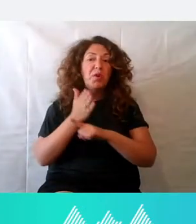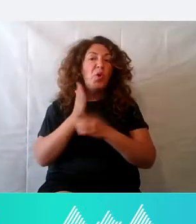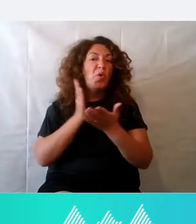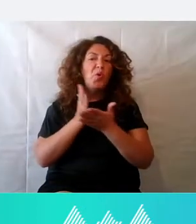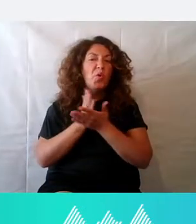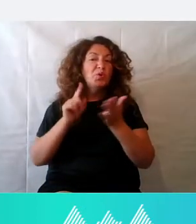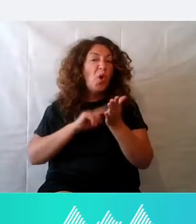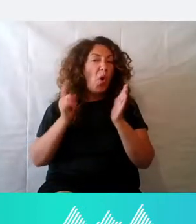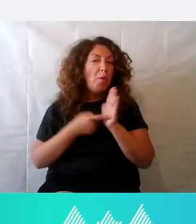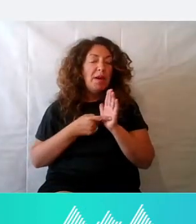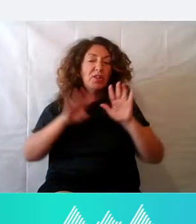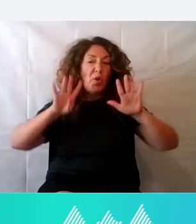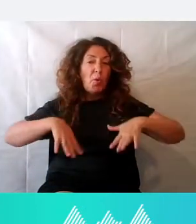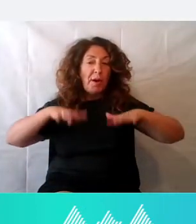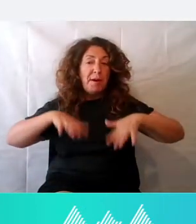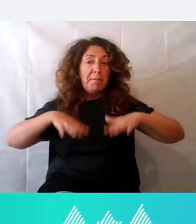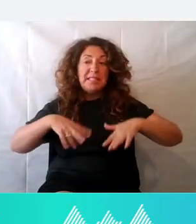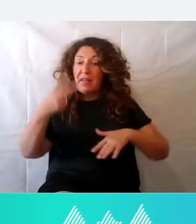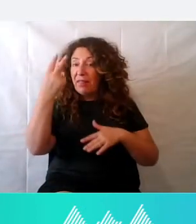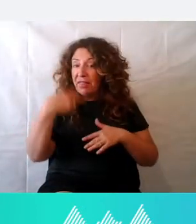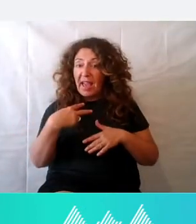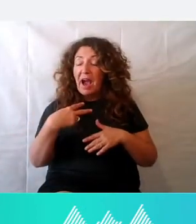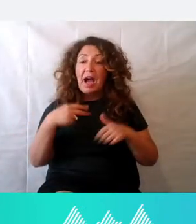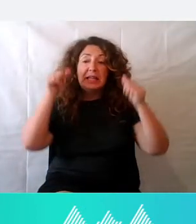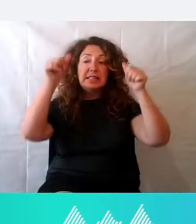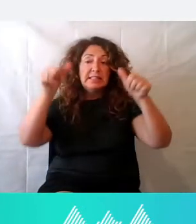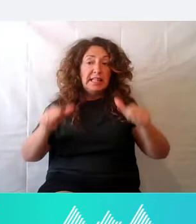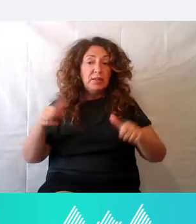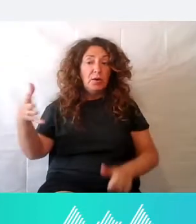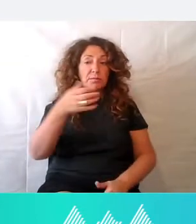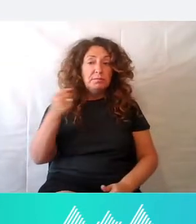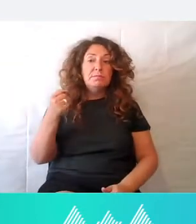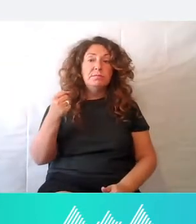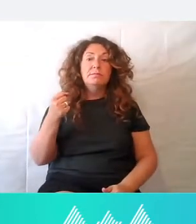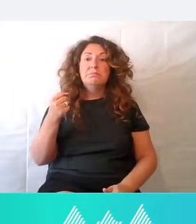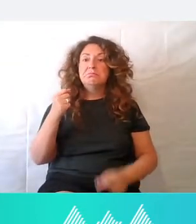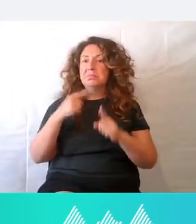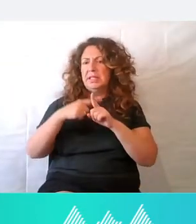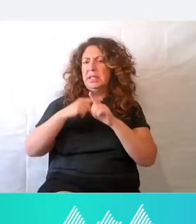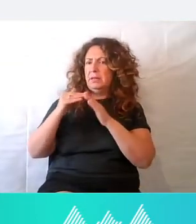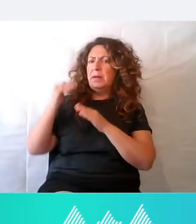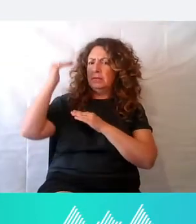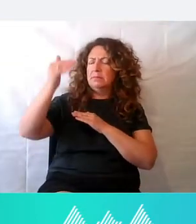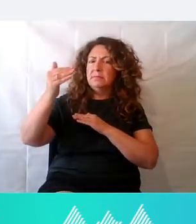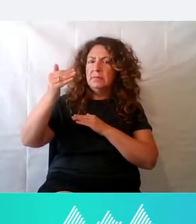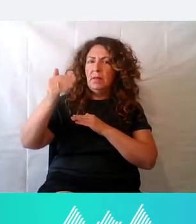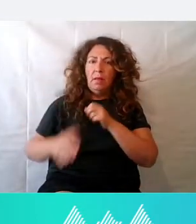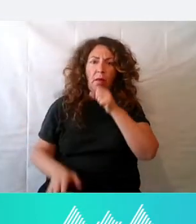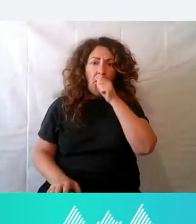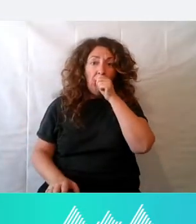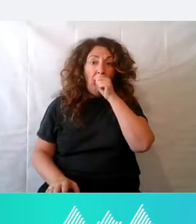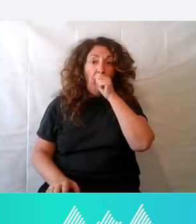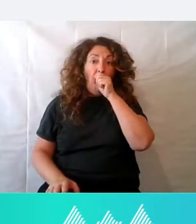y ciega y acabó con una titulación que llegó a un nivel full stack diciendo ciega cien por cien o sea